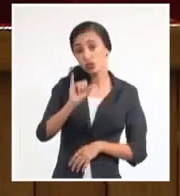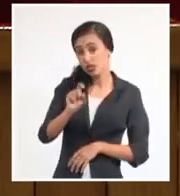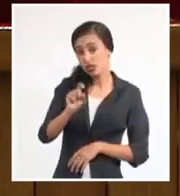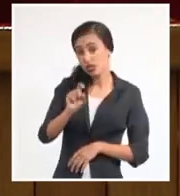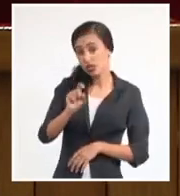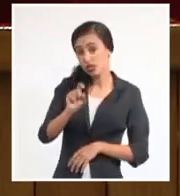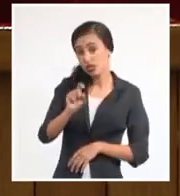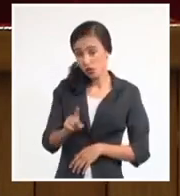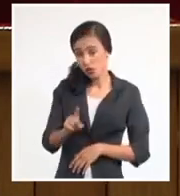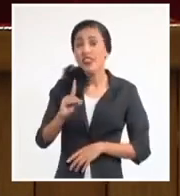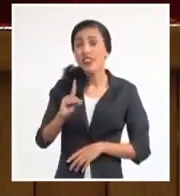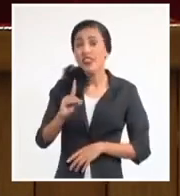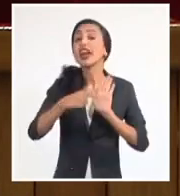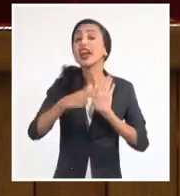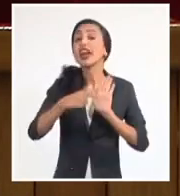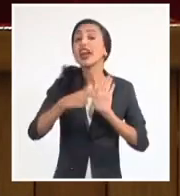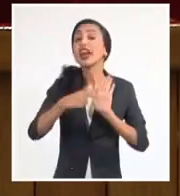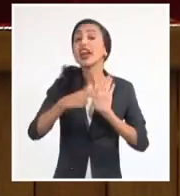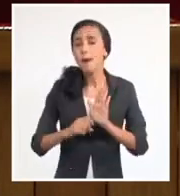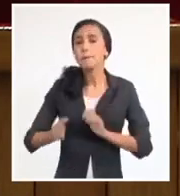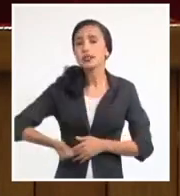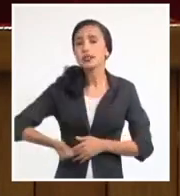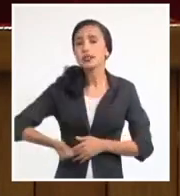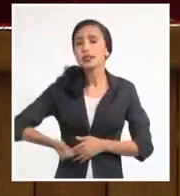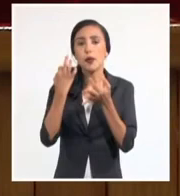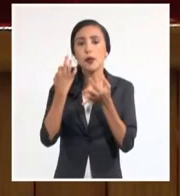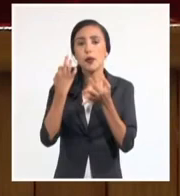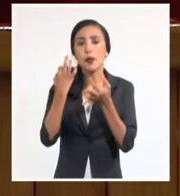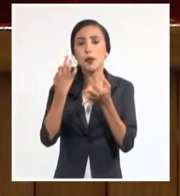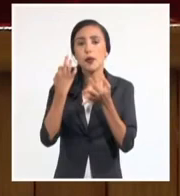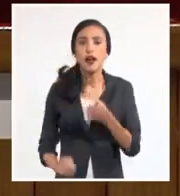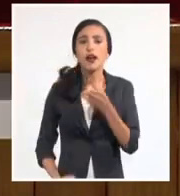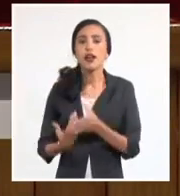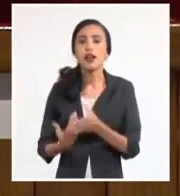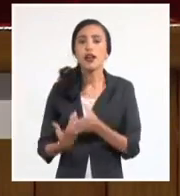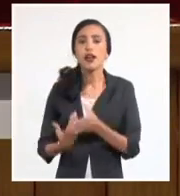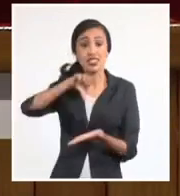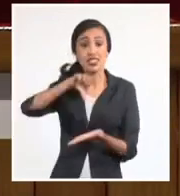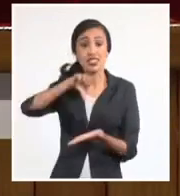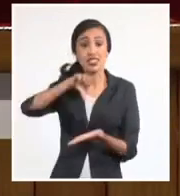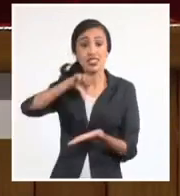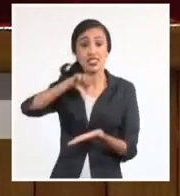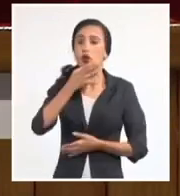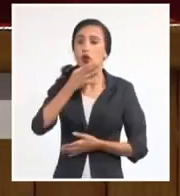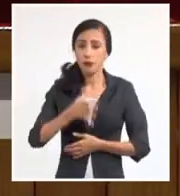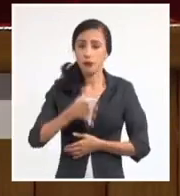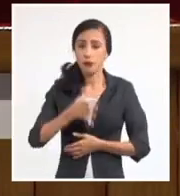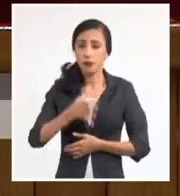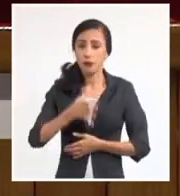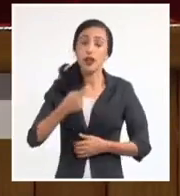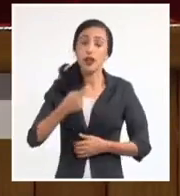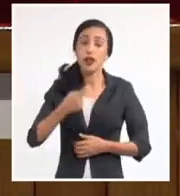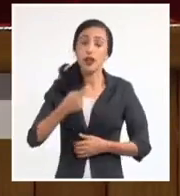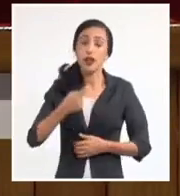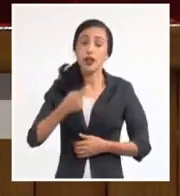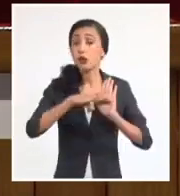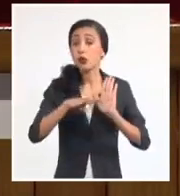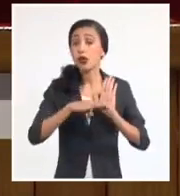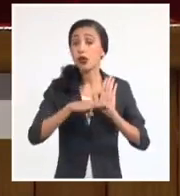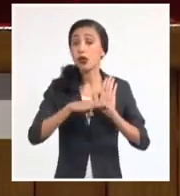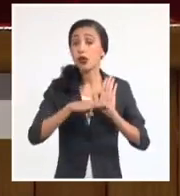cual queda aprobada la creación del Centro Fidel Castro Ruz. Este programa